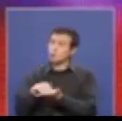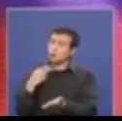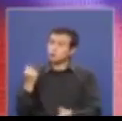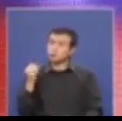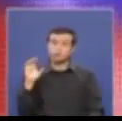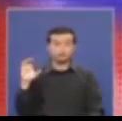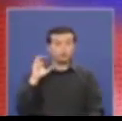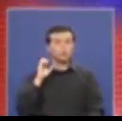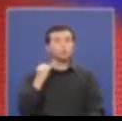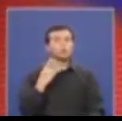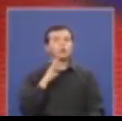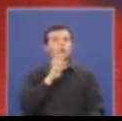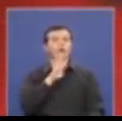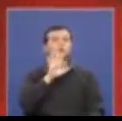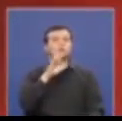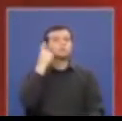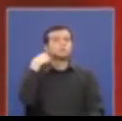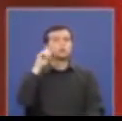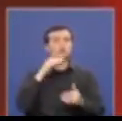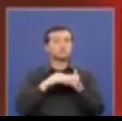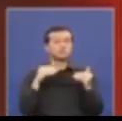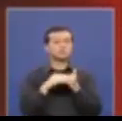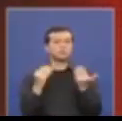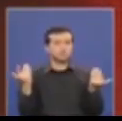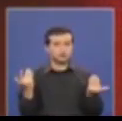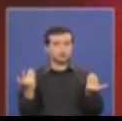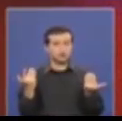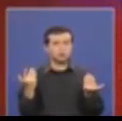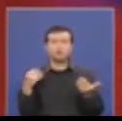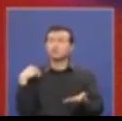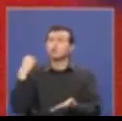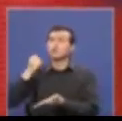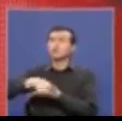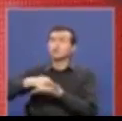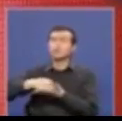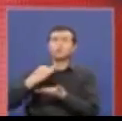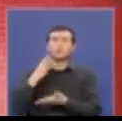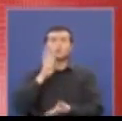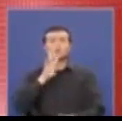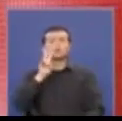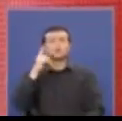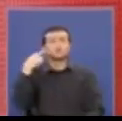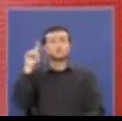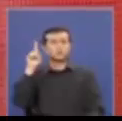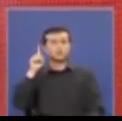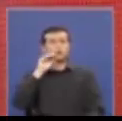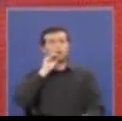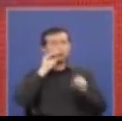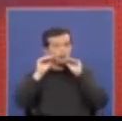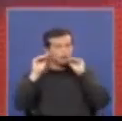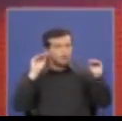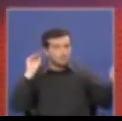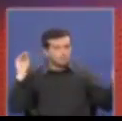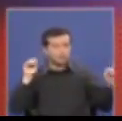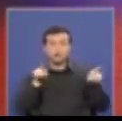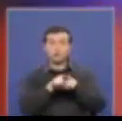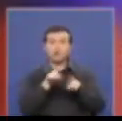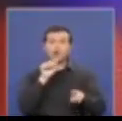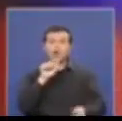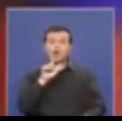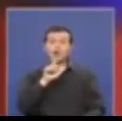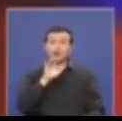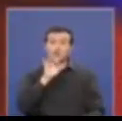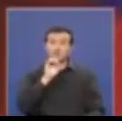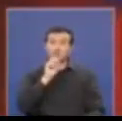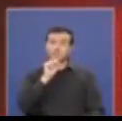helicóptero. Y hemos recuperado como 45 millones y el costo del contrato solo era 42 millones. Que se enteren politiqueros como Alfonso